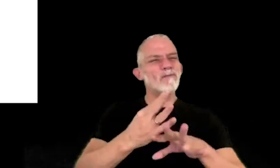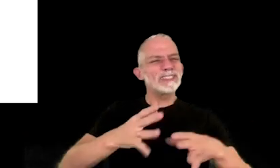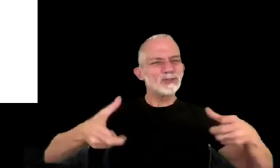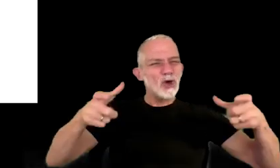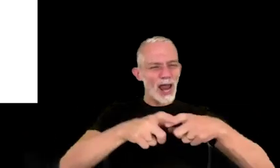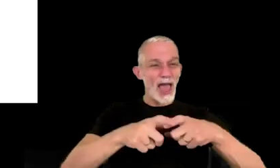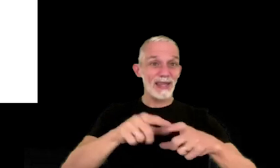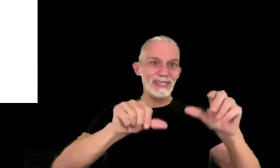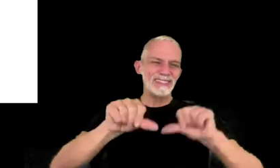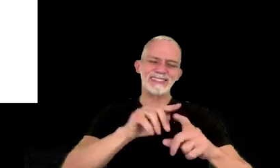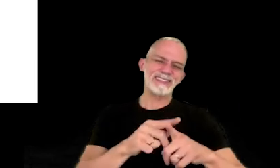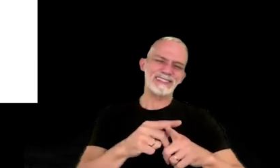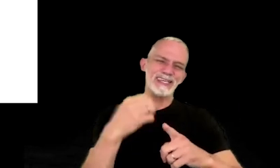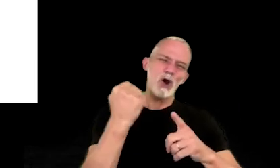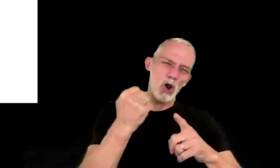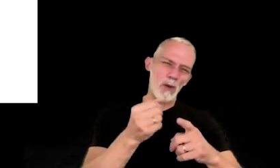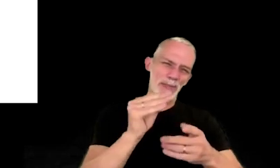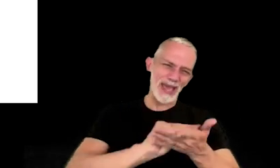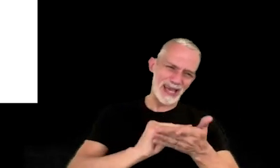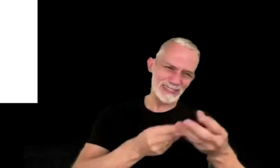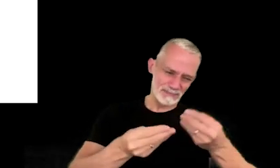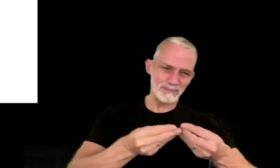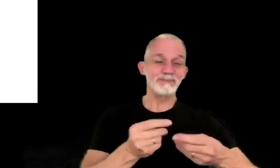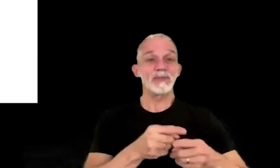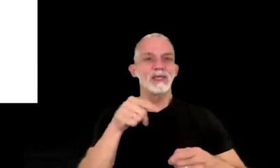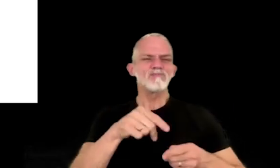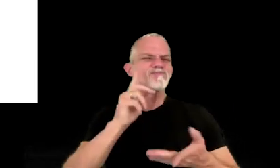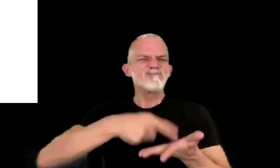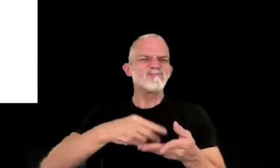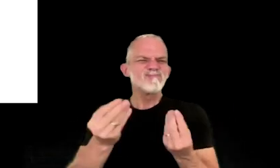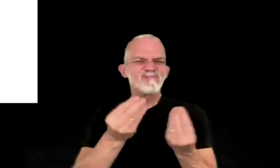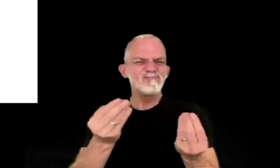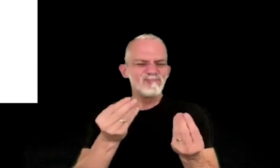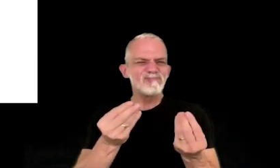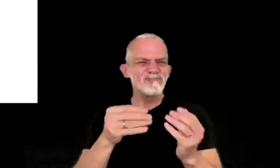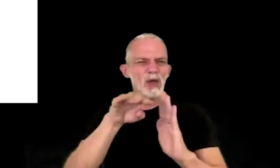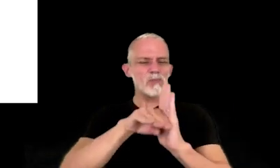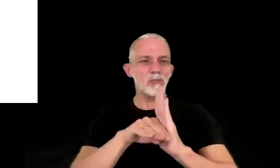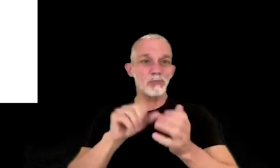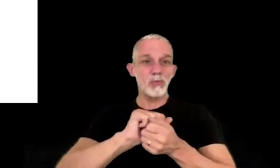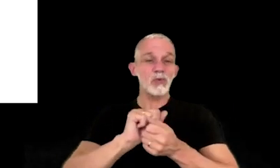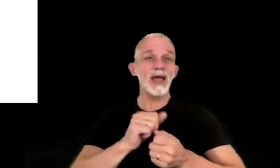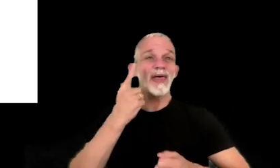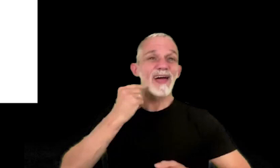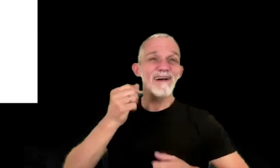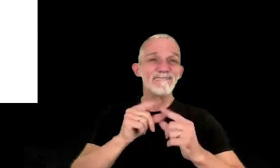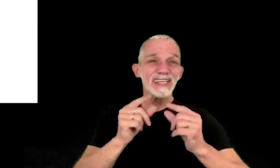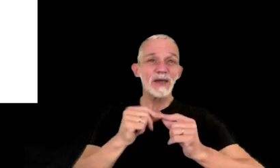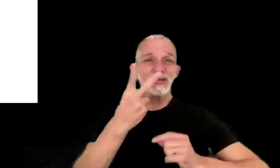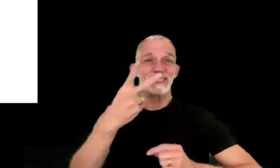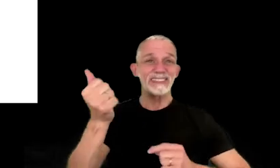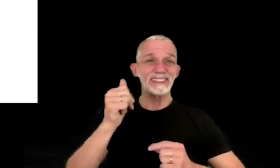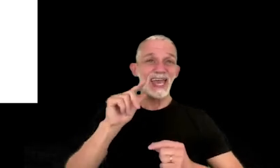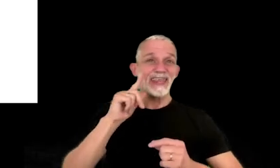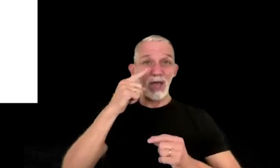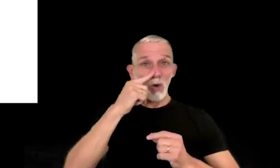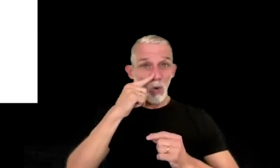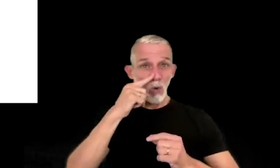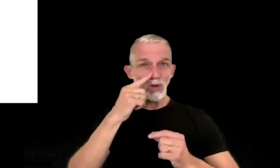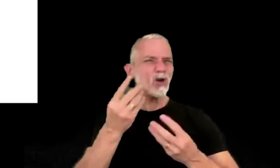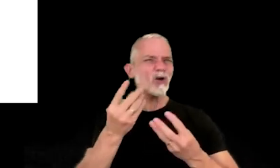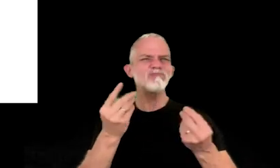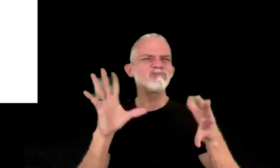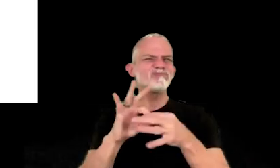Ciencias Económicas. Esta resolución, que se publicó el 26 de junio, está